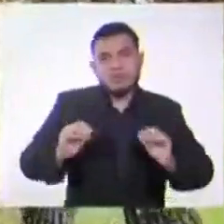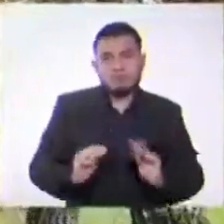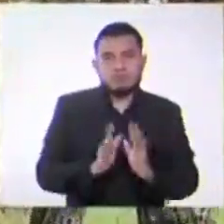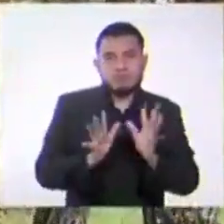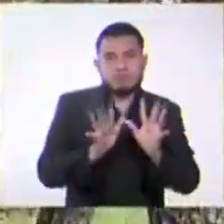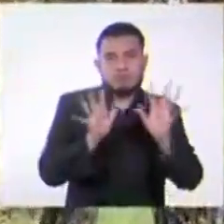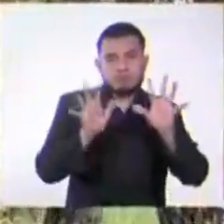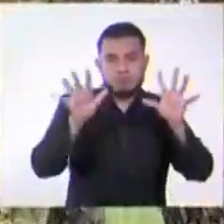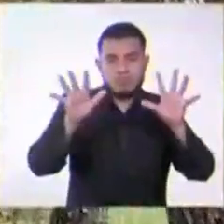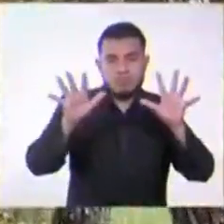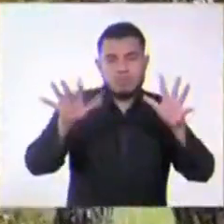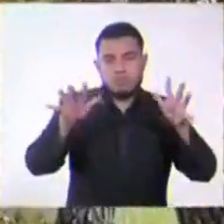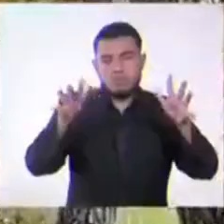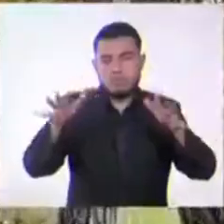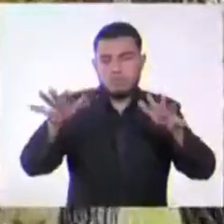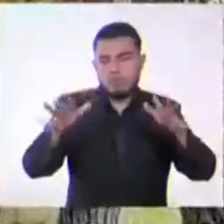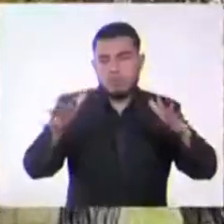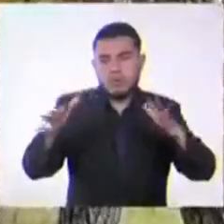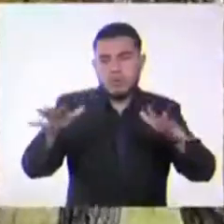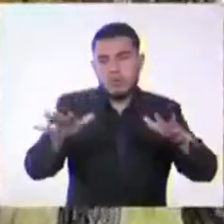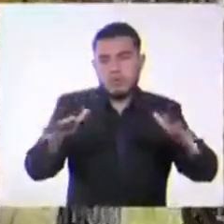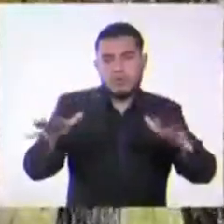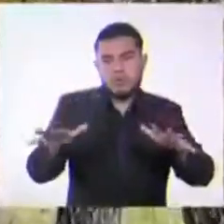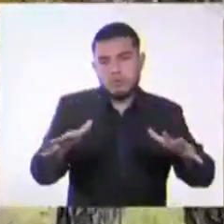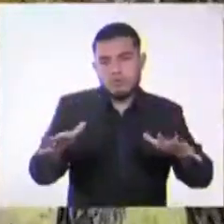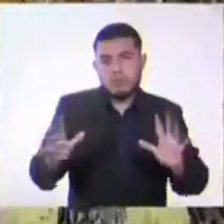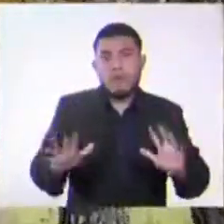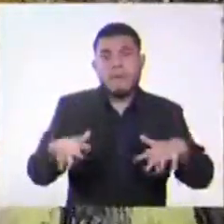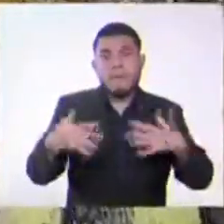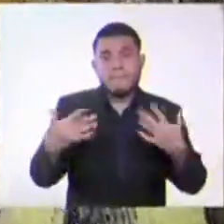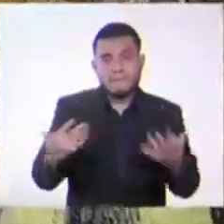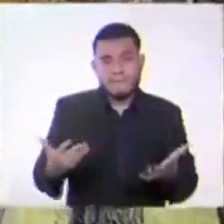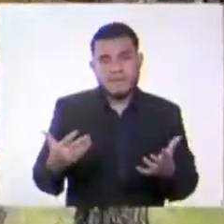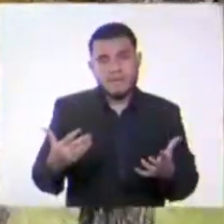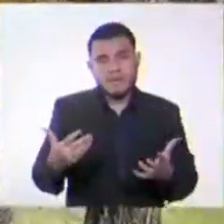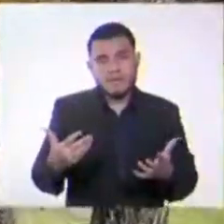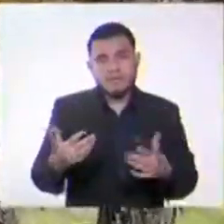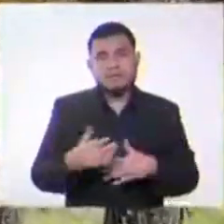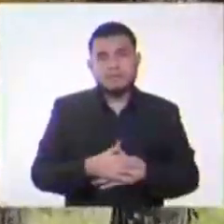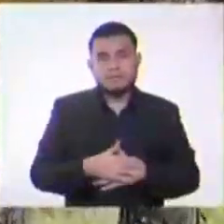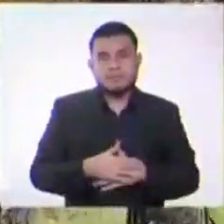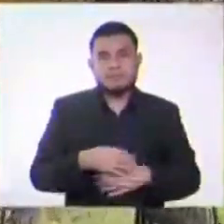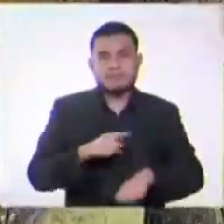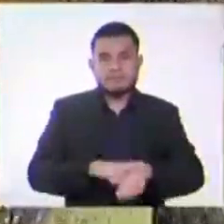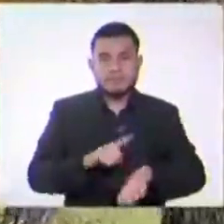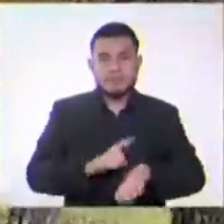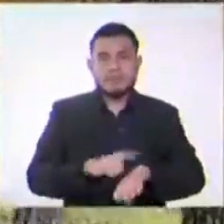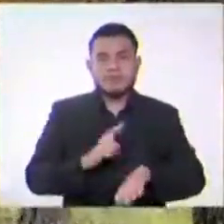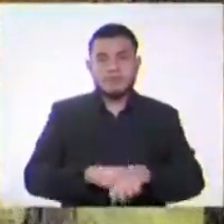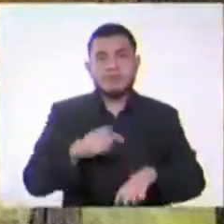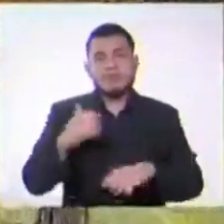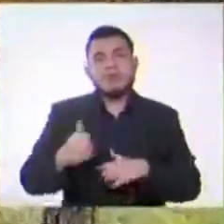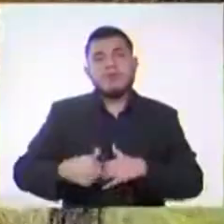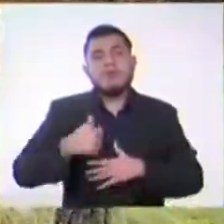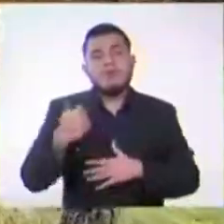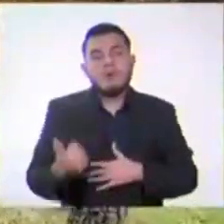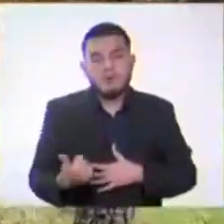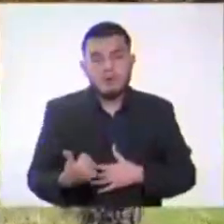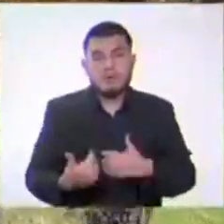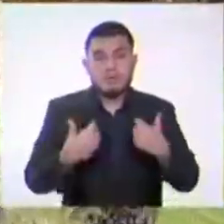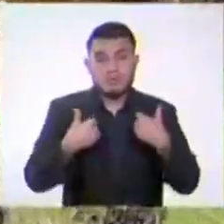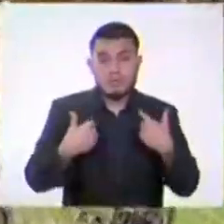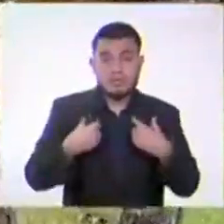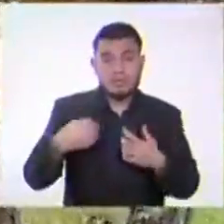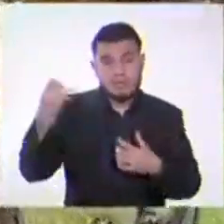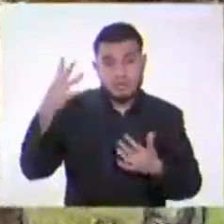las hojas de los árboles, preparándose precisamente para la siguiente estación. En algunos casos tienen que optimizar la luz